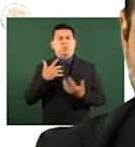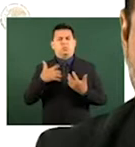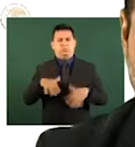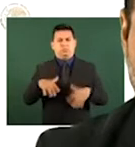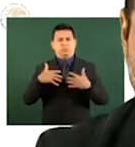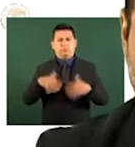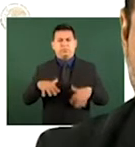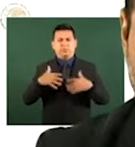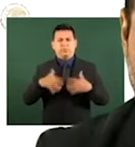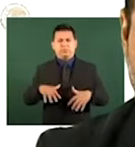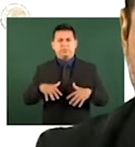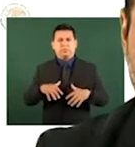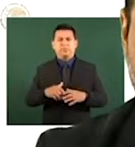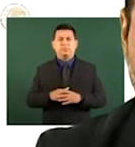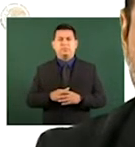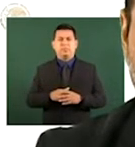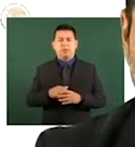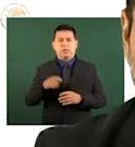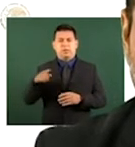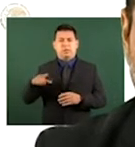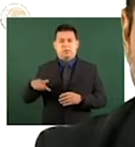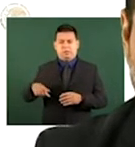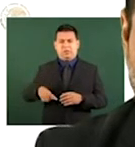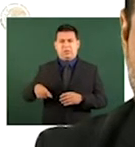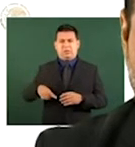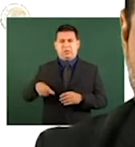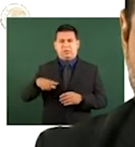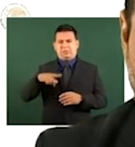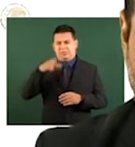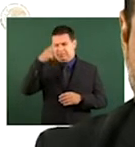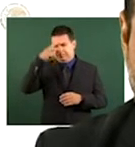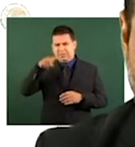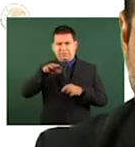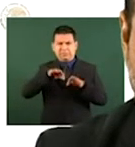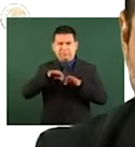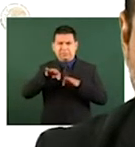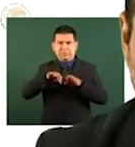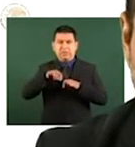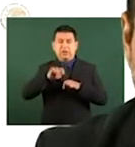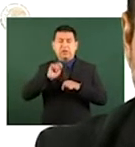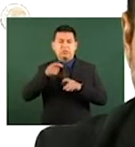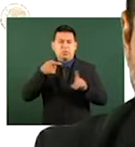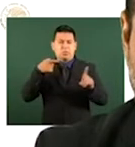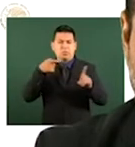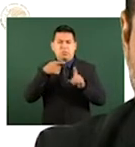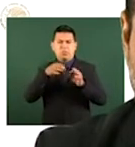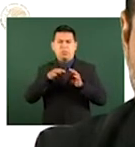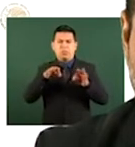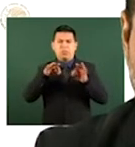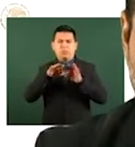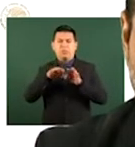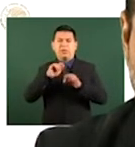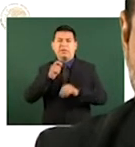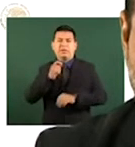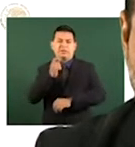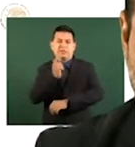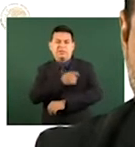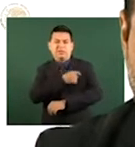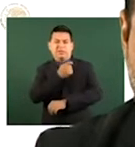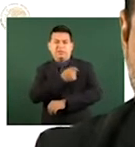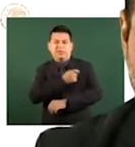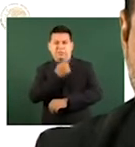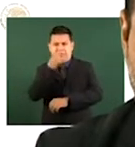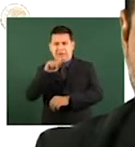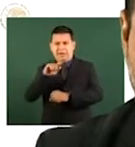mil vacunas procedentes de la India de la farmacéutica AstraZeneca. El secretario, Jorge